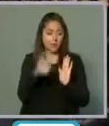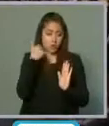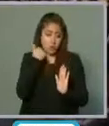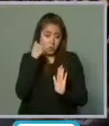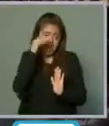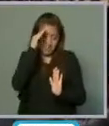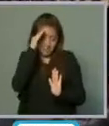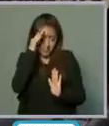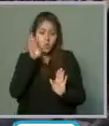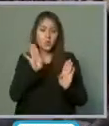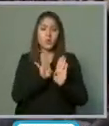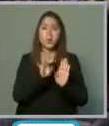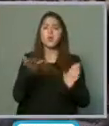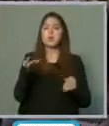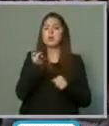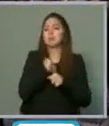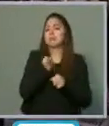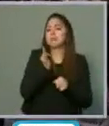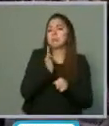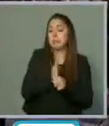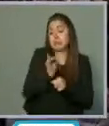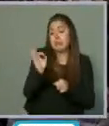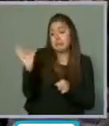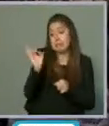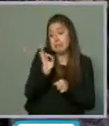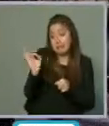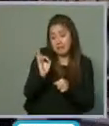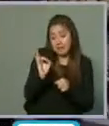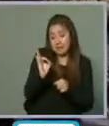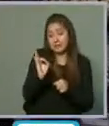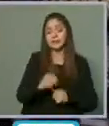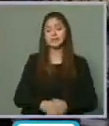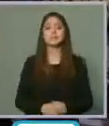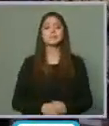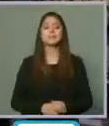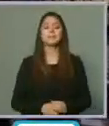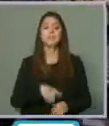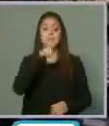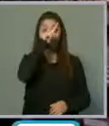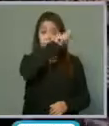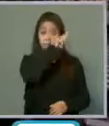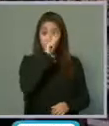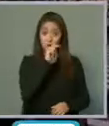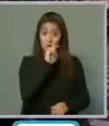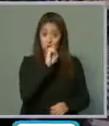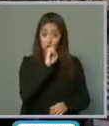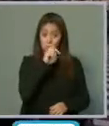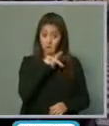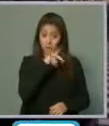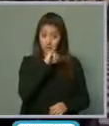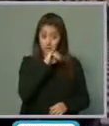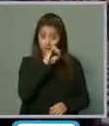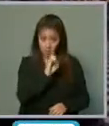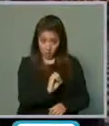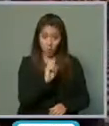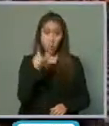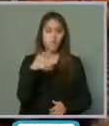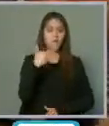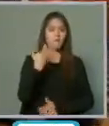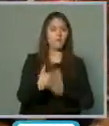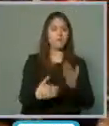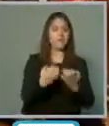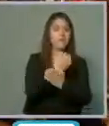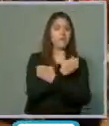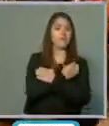muy simpática, lo quiero llamar simpática. Por ejemplo, en Tokio se considera de mala educación que la gente hable